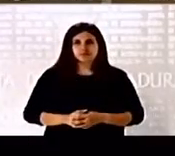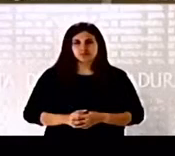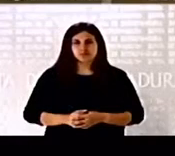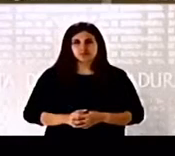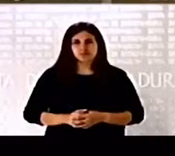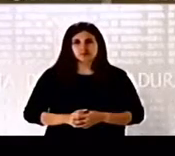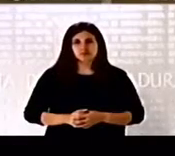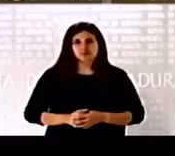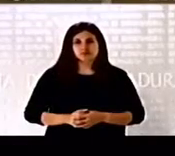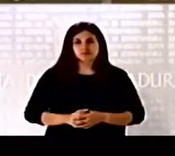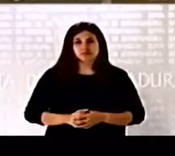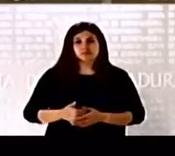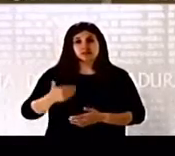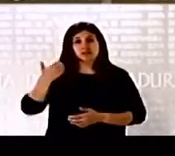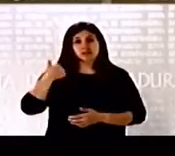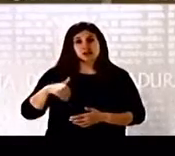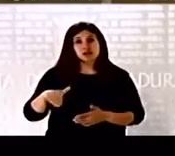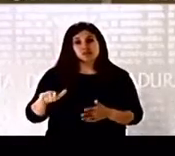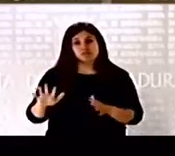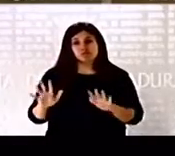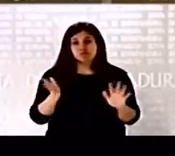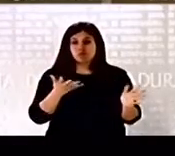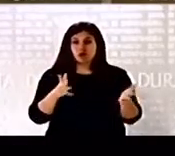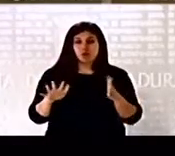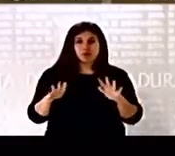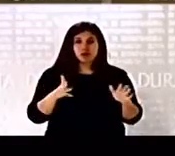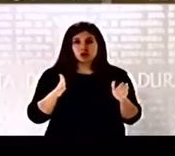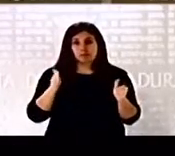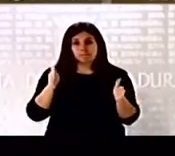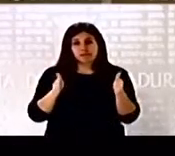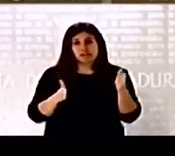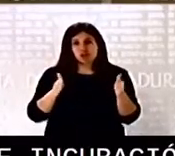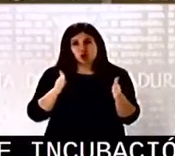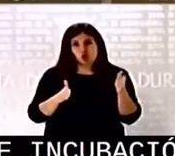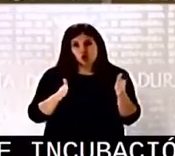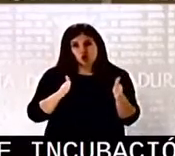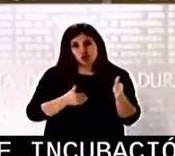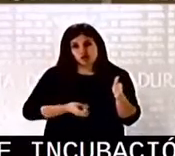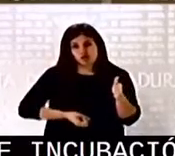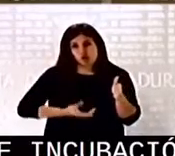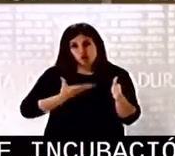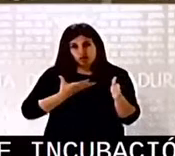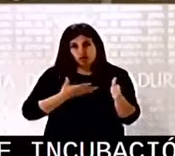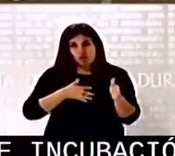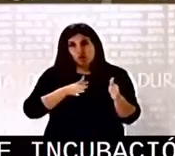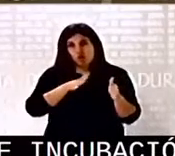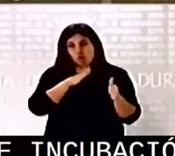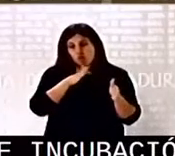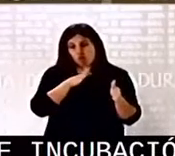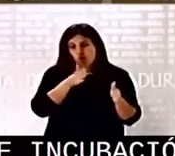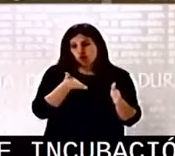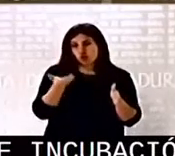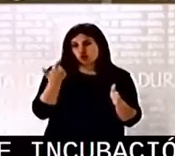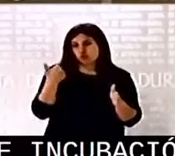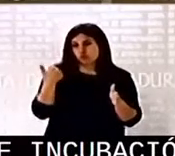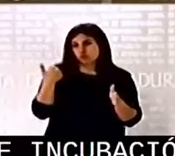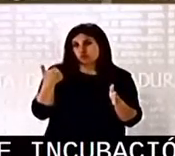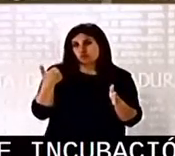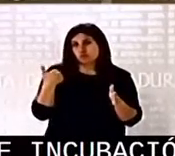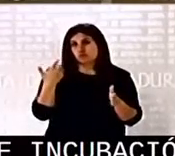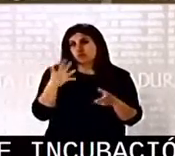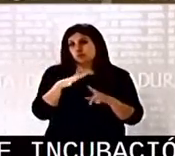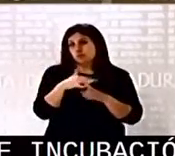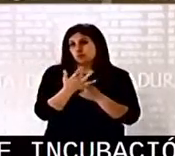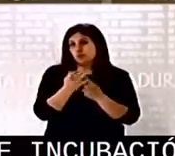Ahora hace aproximadamente un periodo de incubación de la caída del estado de alarma